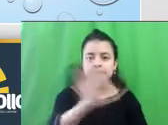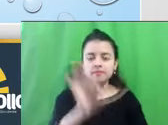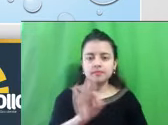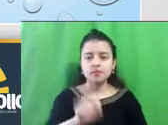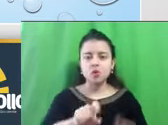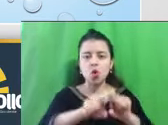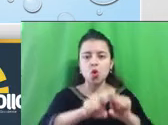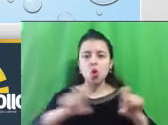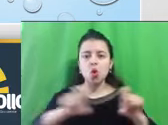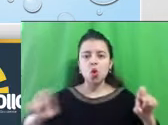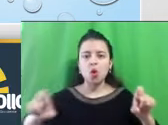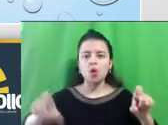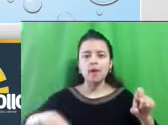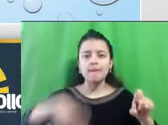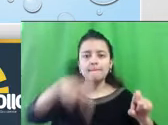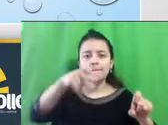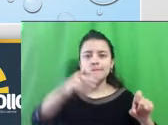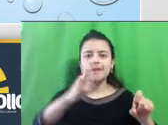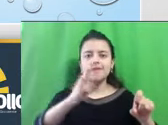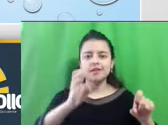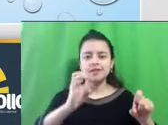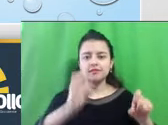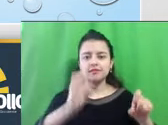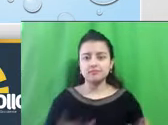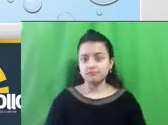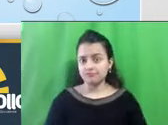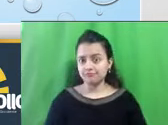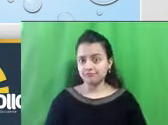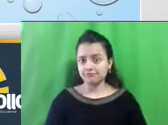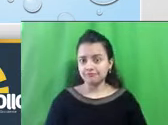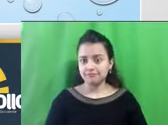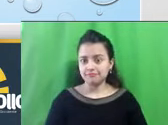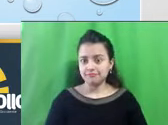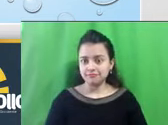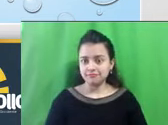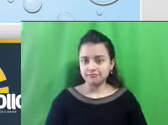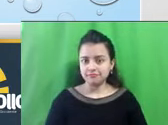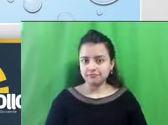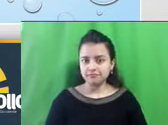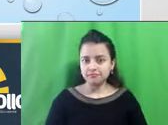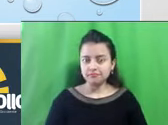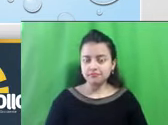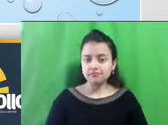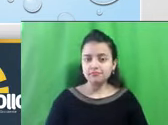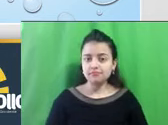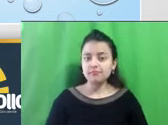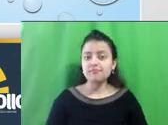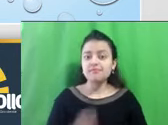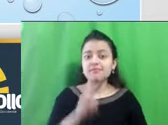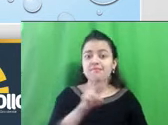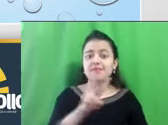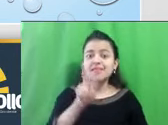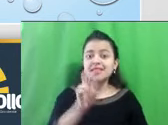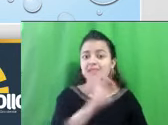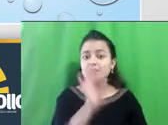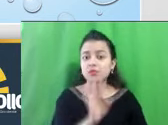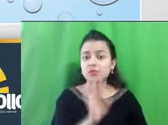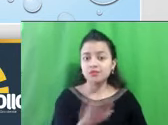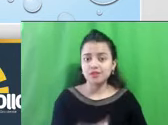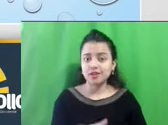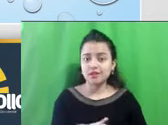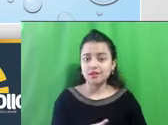PVC. ¿Chévere? Pero hay un 27% de tuberías en asbesto